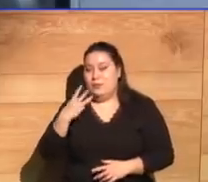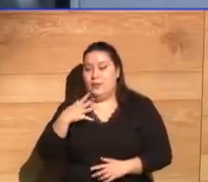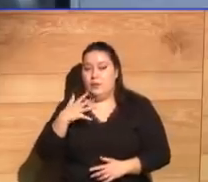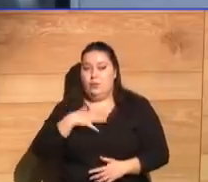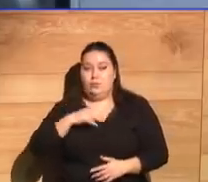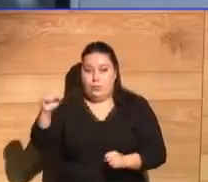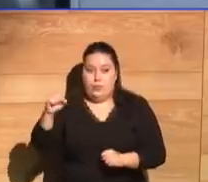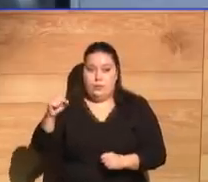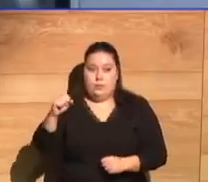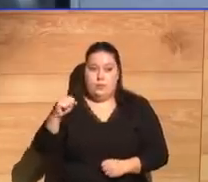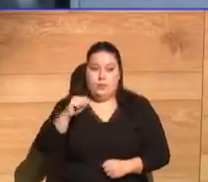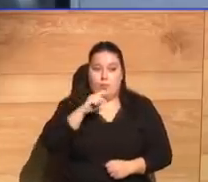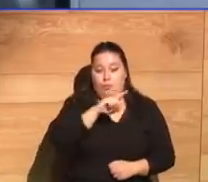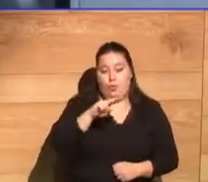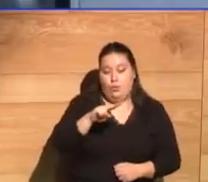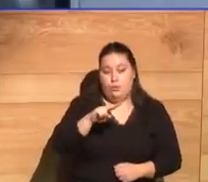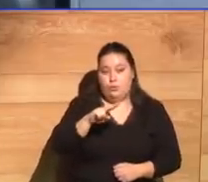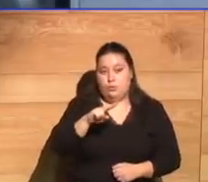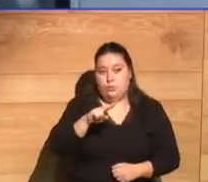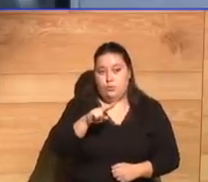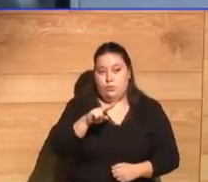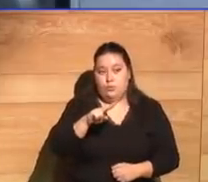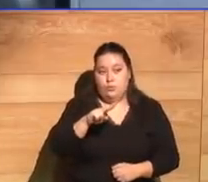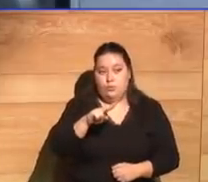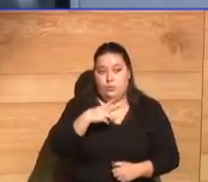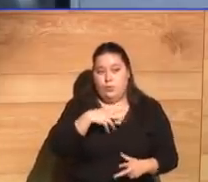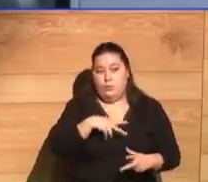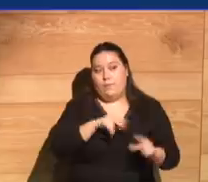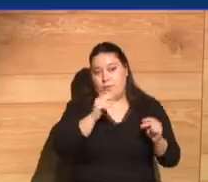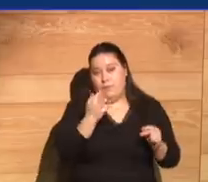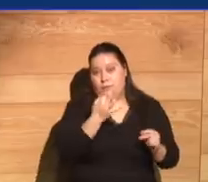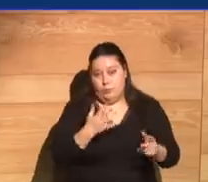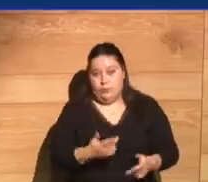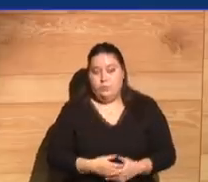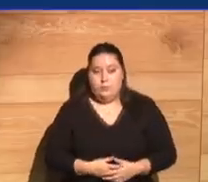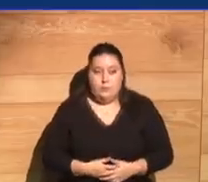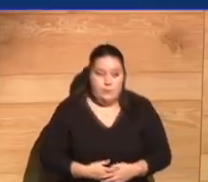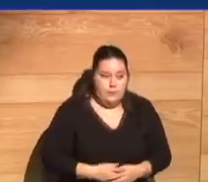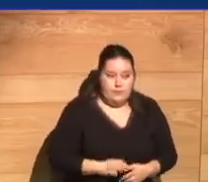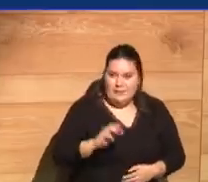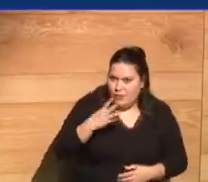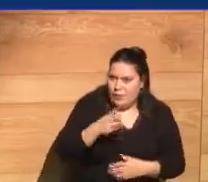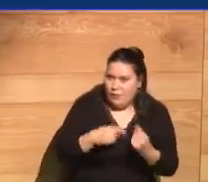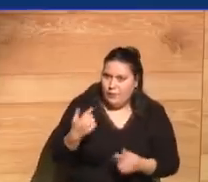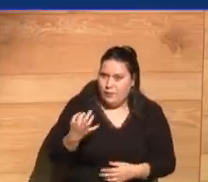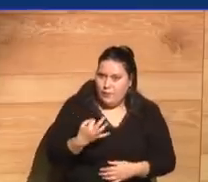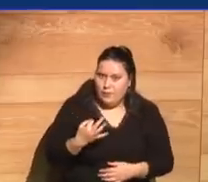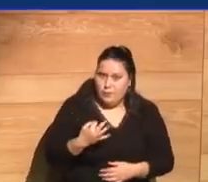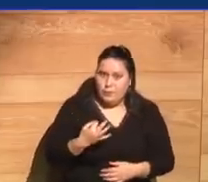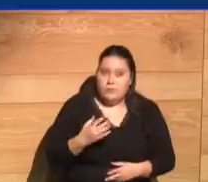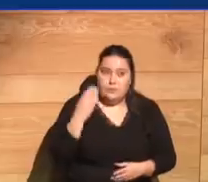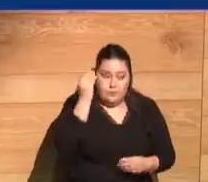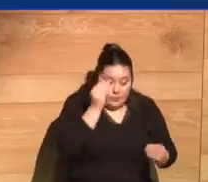como mínimo la 1 y la 2 se zanja, la cerremos. Bueno, sí, hombre. Eso sin duda. ¿Vamos a hacer un tercero? Porque es prácticamente... Pues es